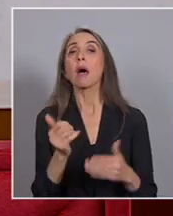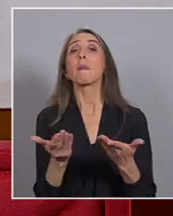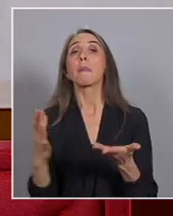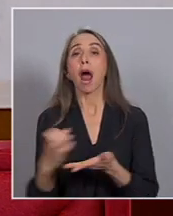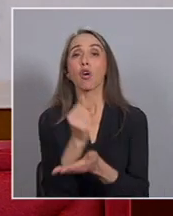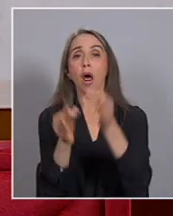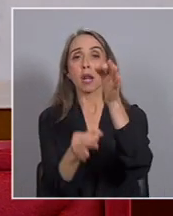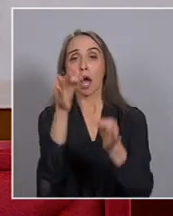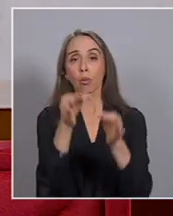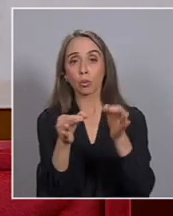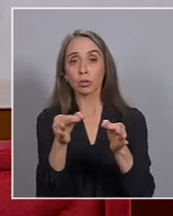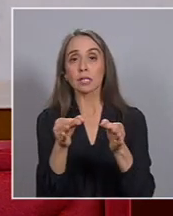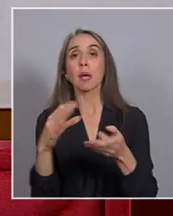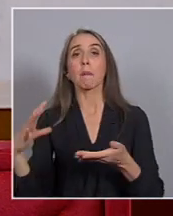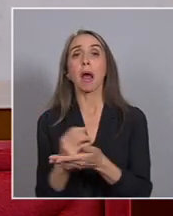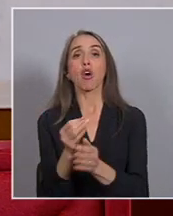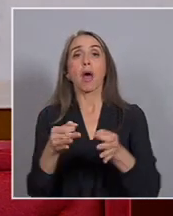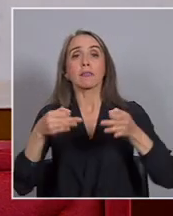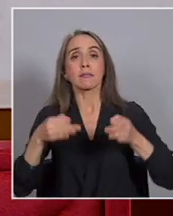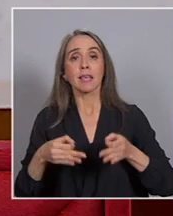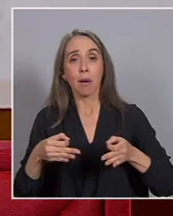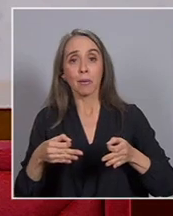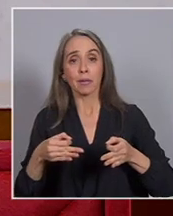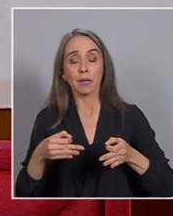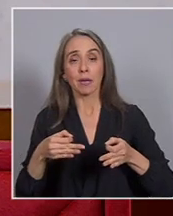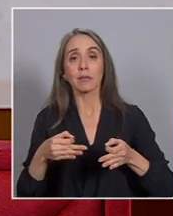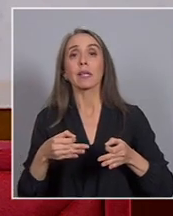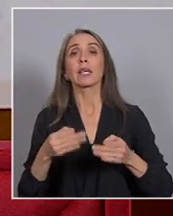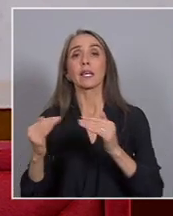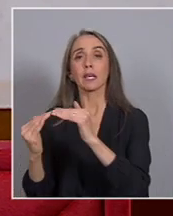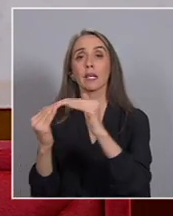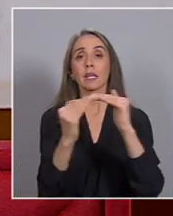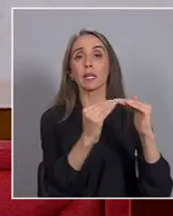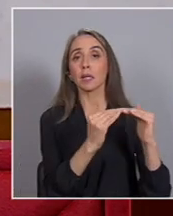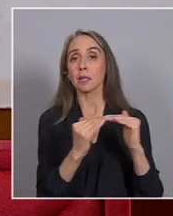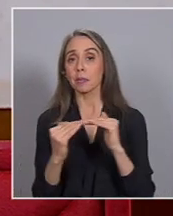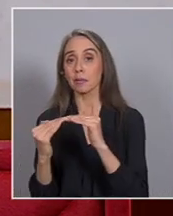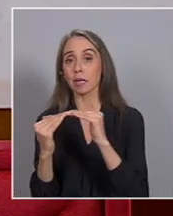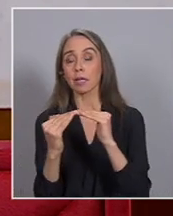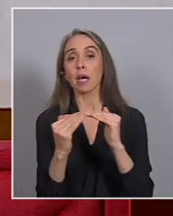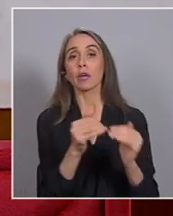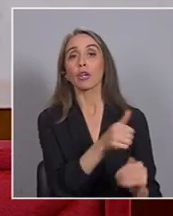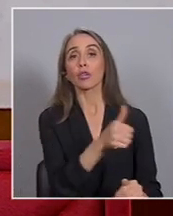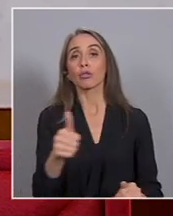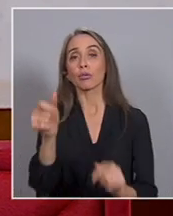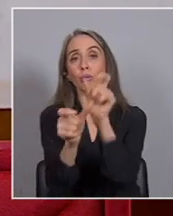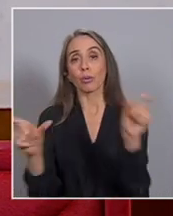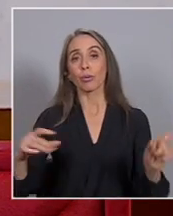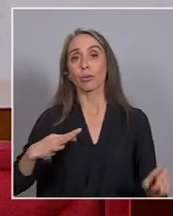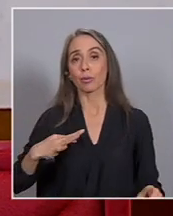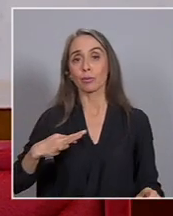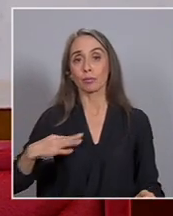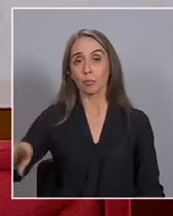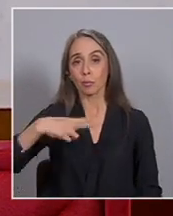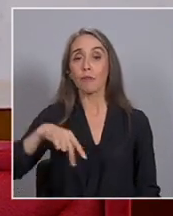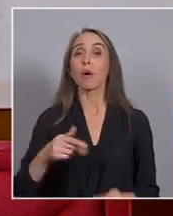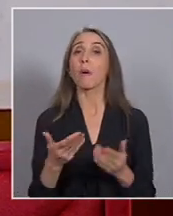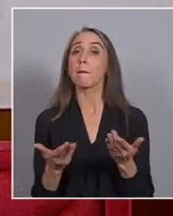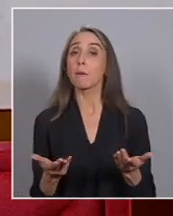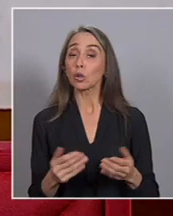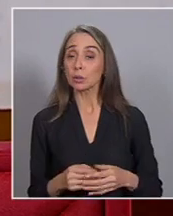justicia, por la seguridad y por la igualdad para todo nuestro pueblo. Por